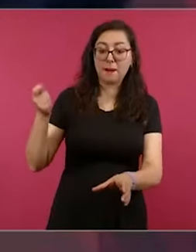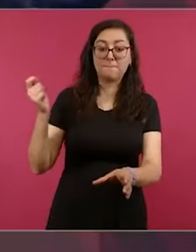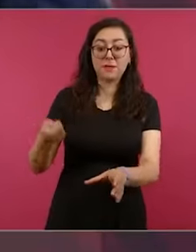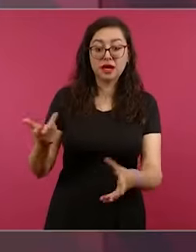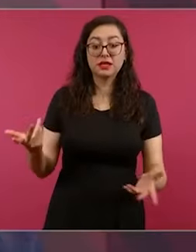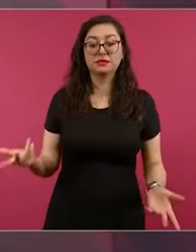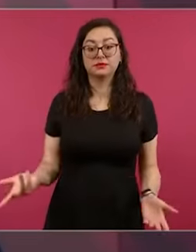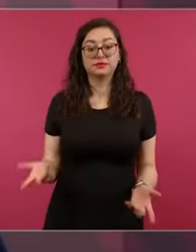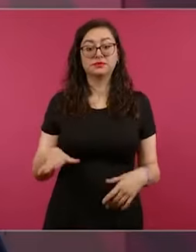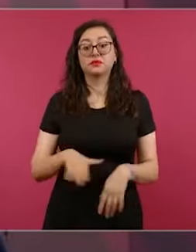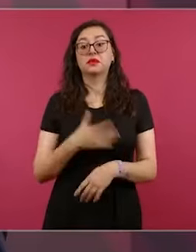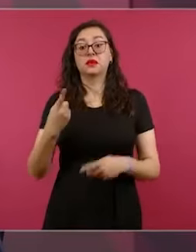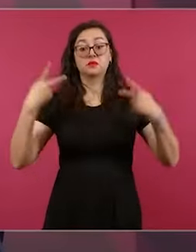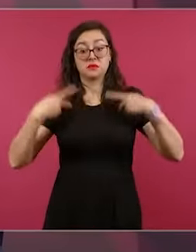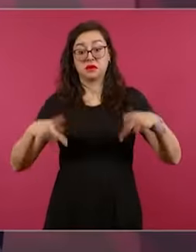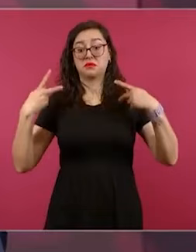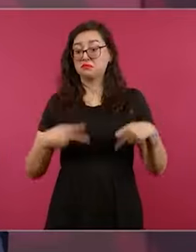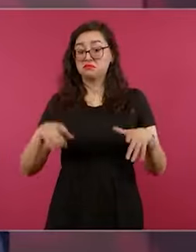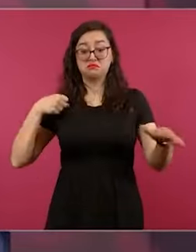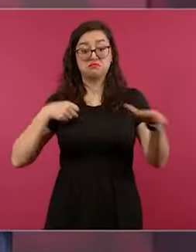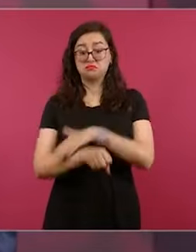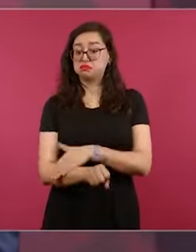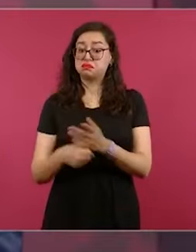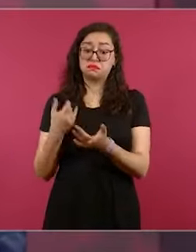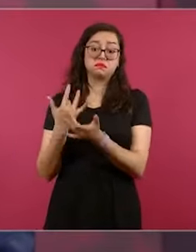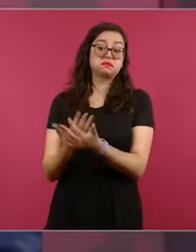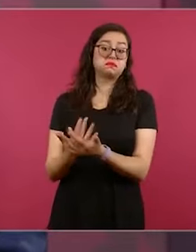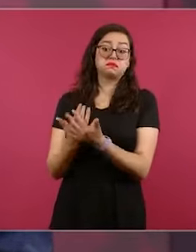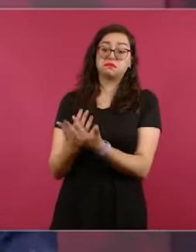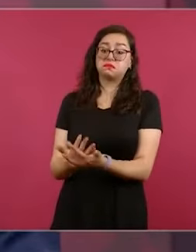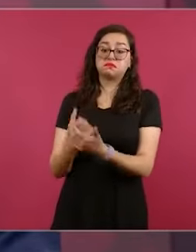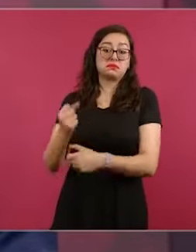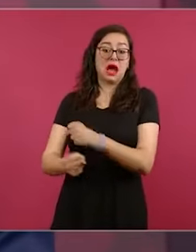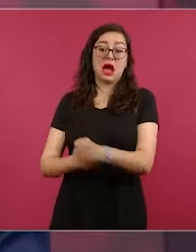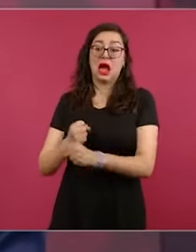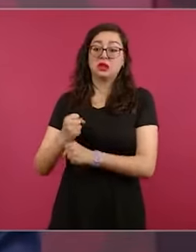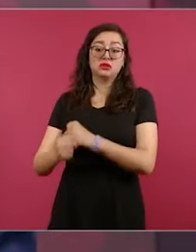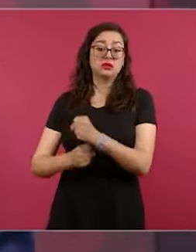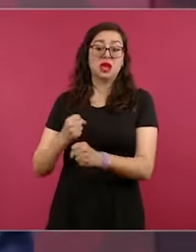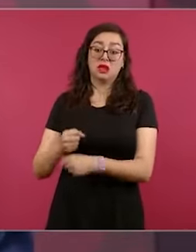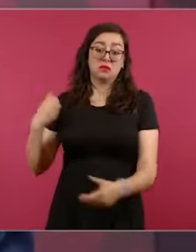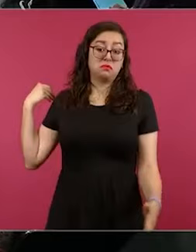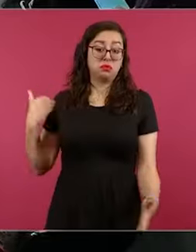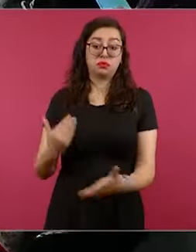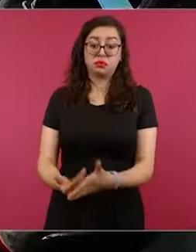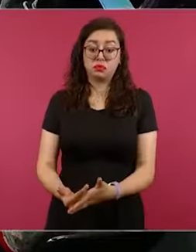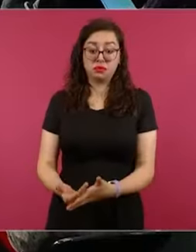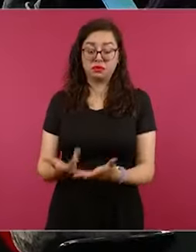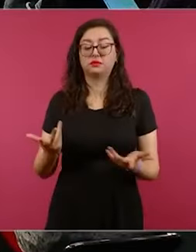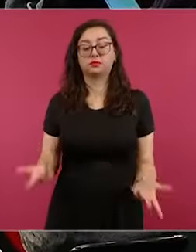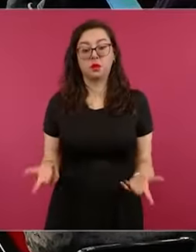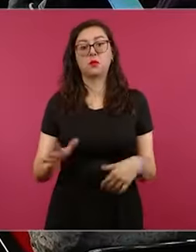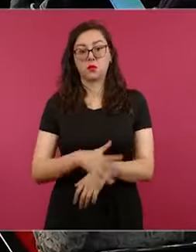porque hay un rezago en esta materia. Entonces, esta nueva ley ya